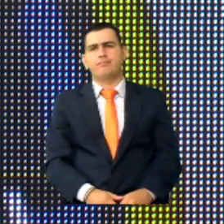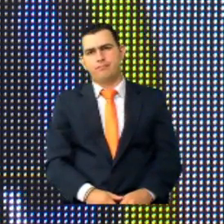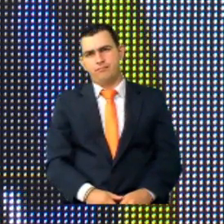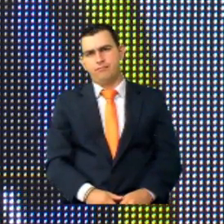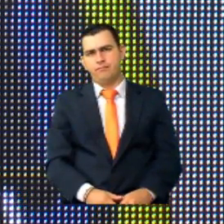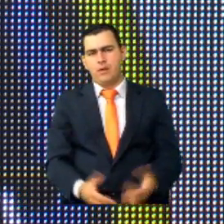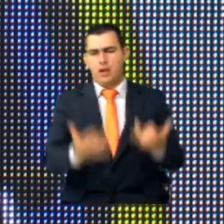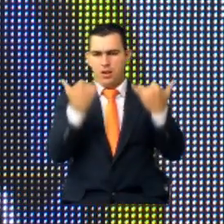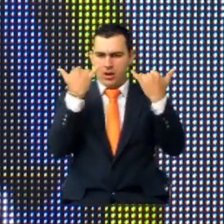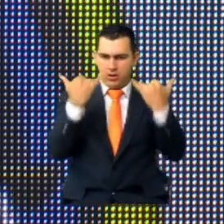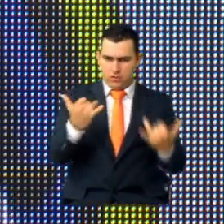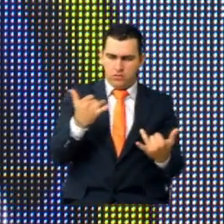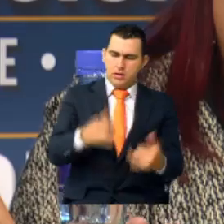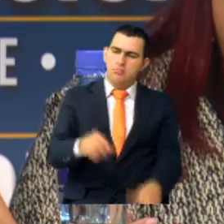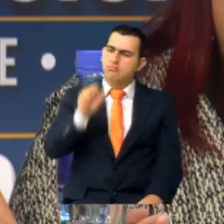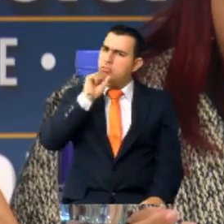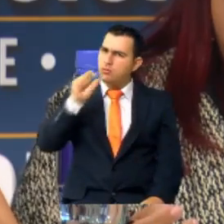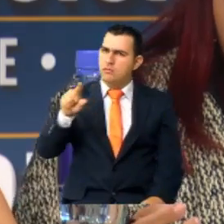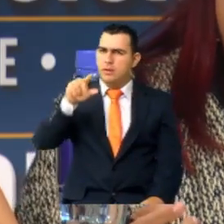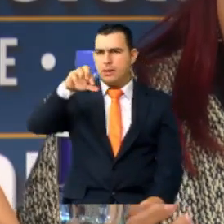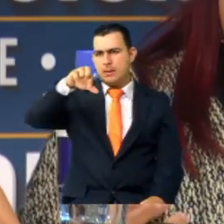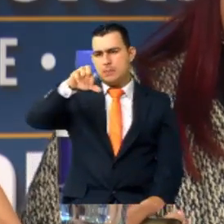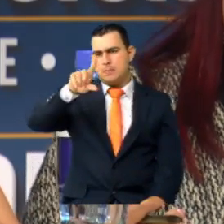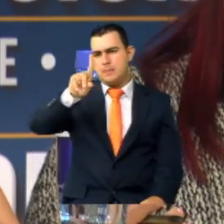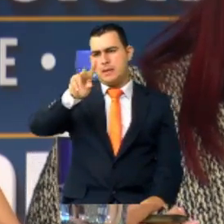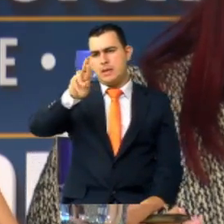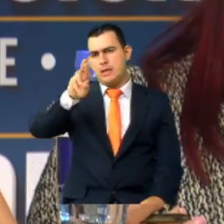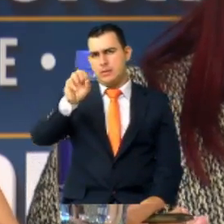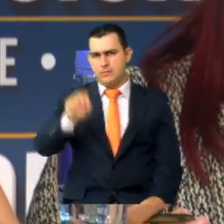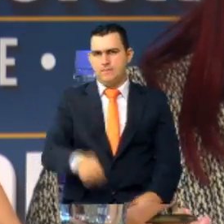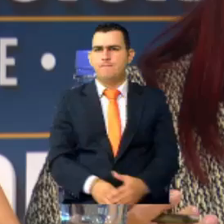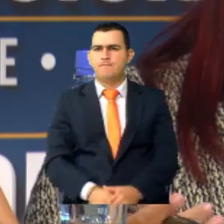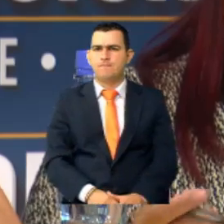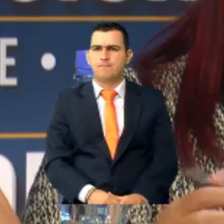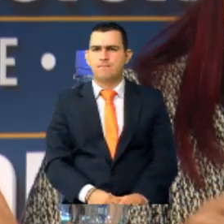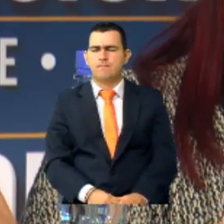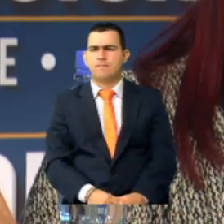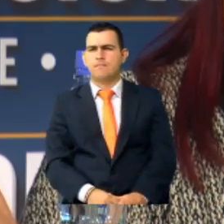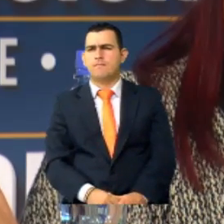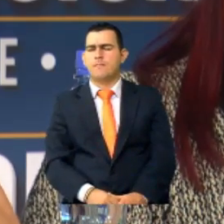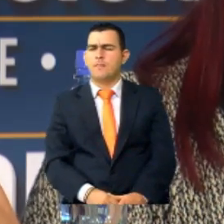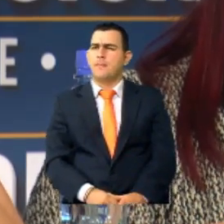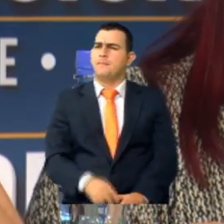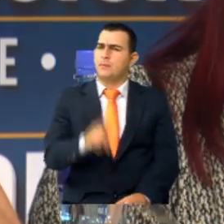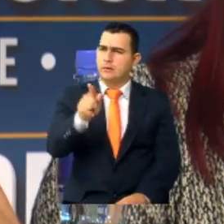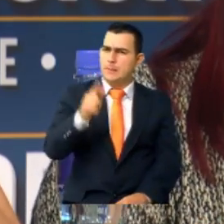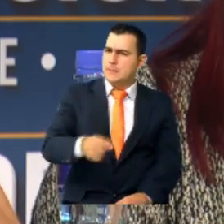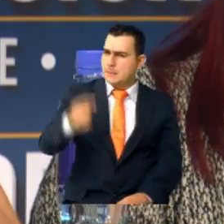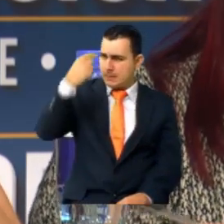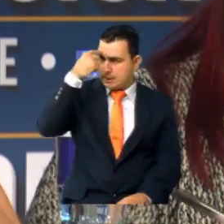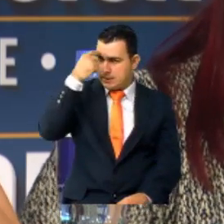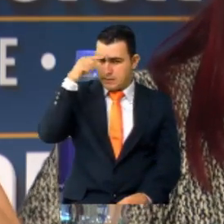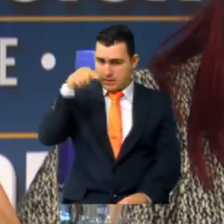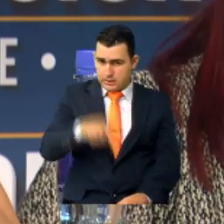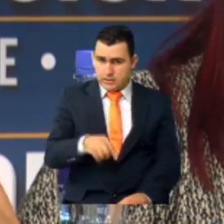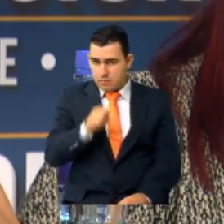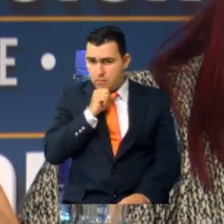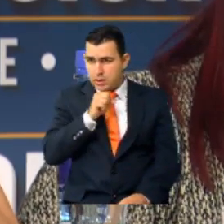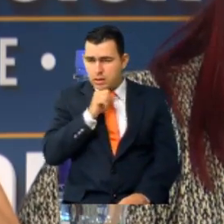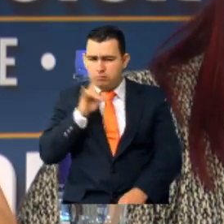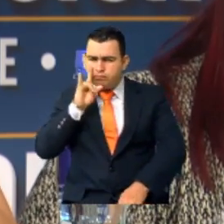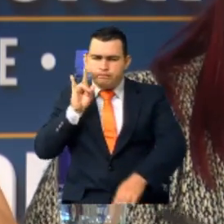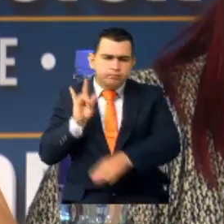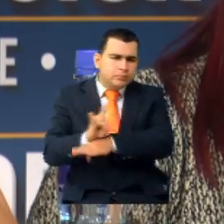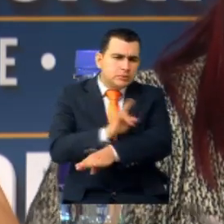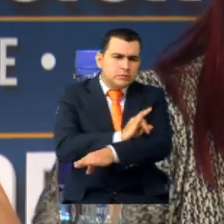al candidato Pedro Luis Gómez. Candidato Pedro Luis, ¿cree usted que la inseguridad de Barranca Bermeja se ha